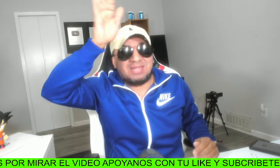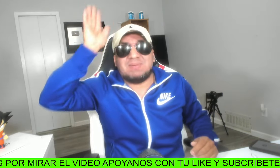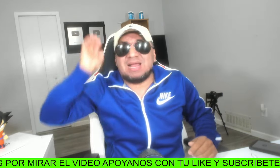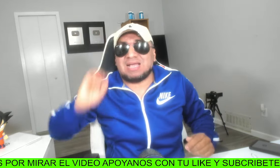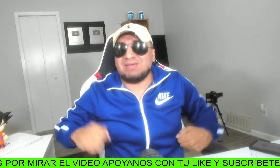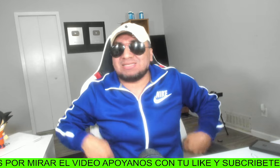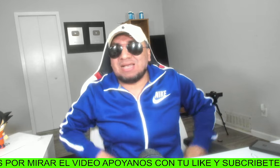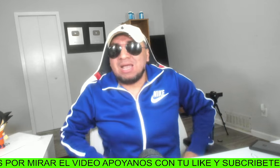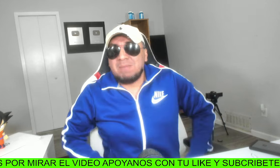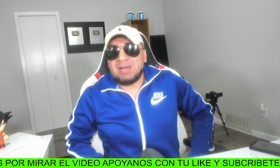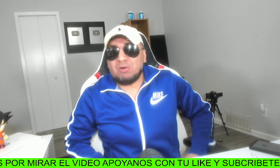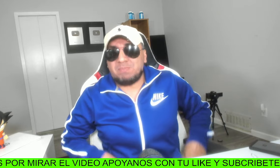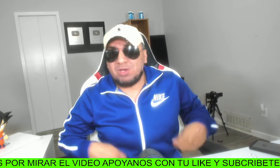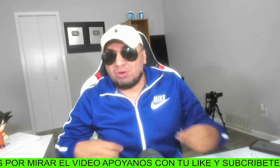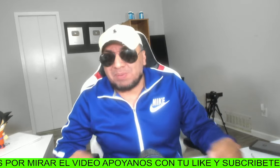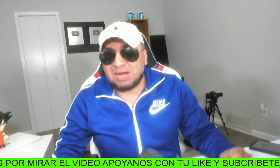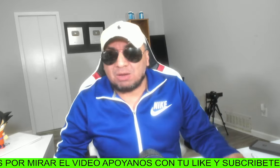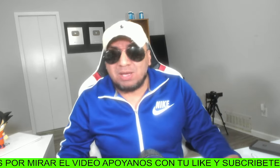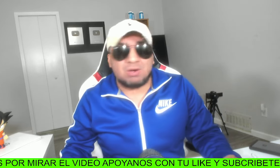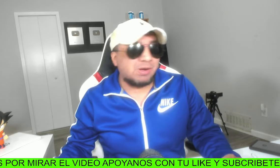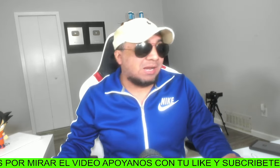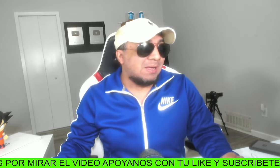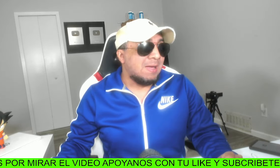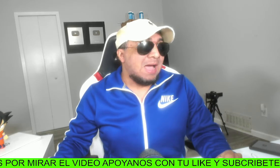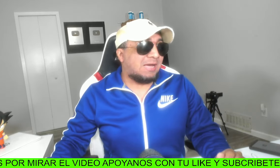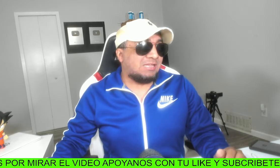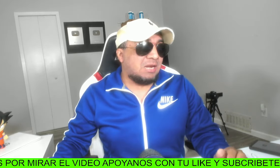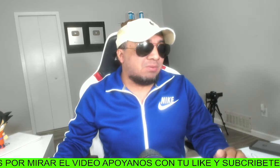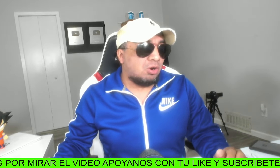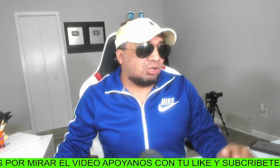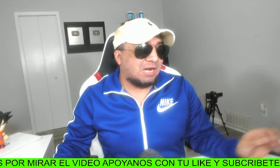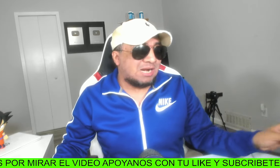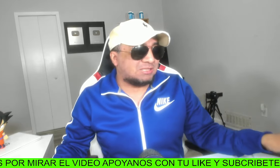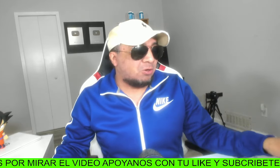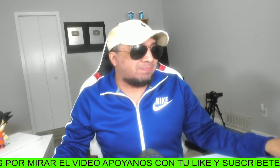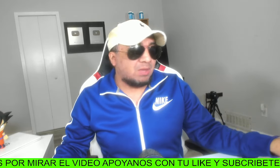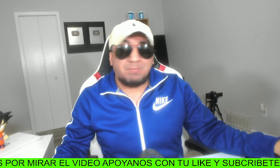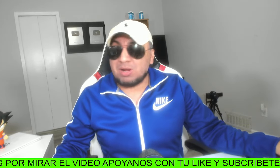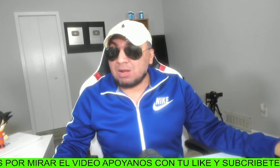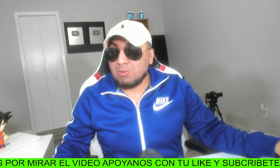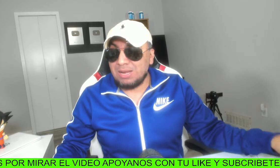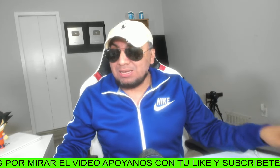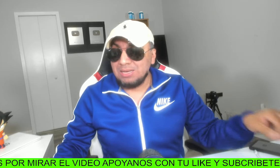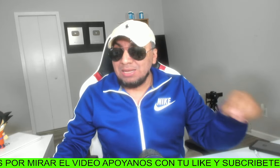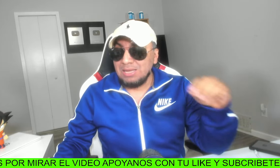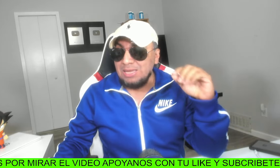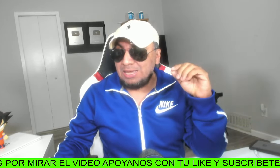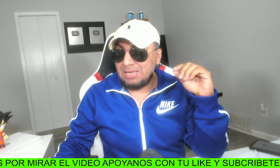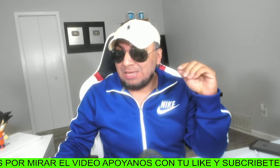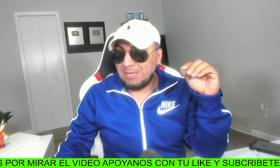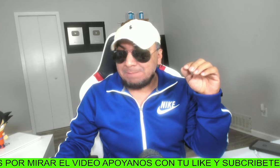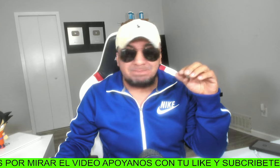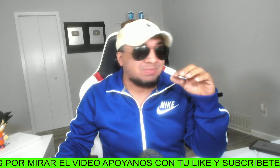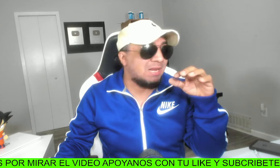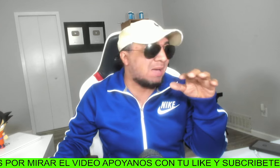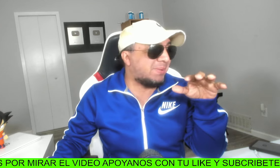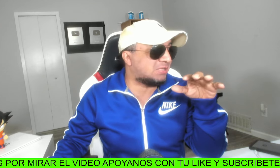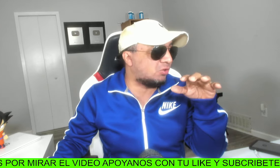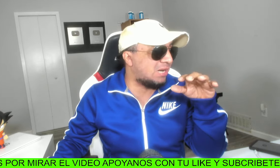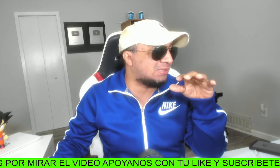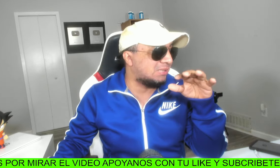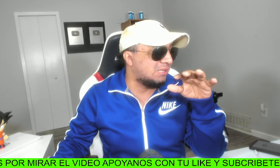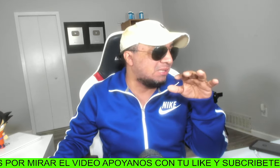tobogán le sirve la cabeza para los piojos, para que jueguen con él. Aquí tenemos otra razón por la cual